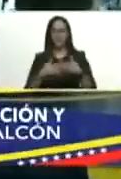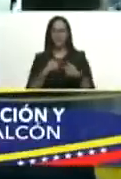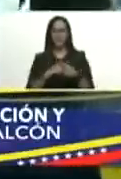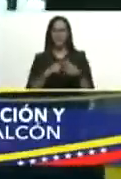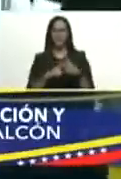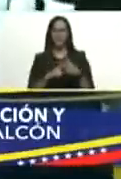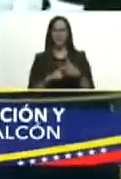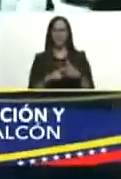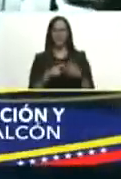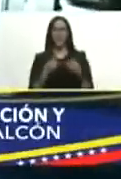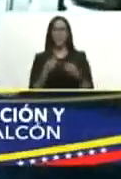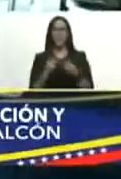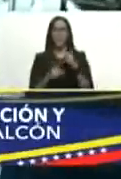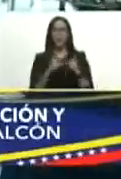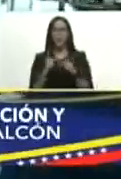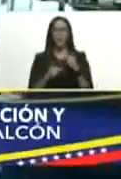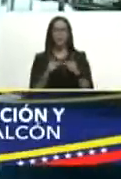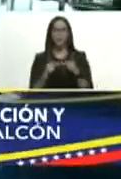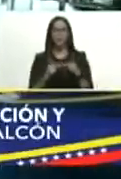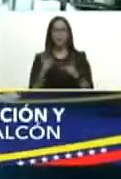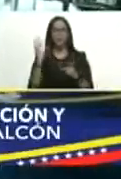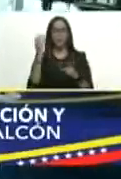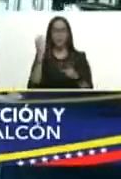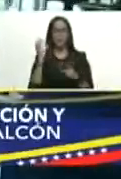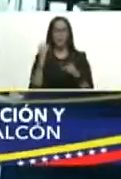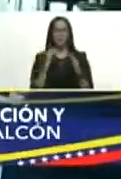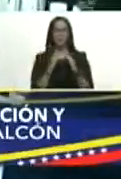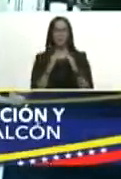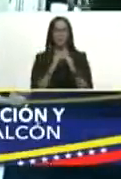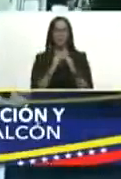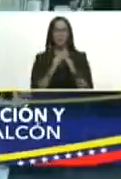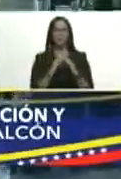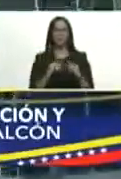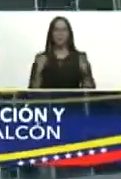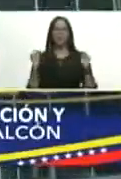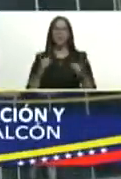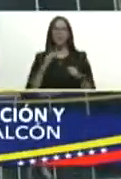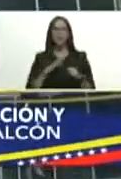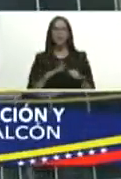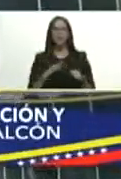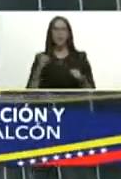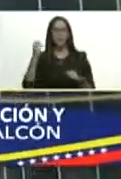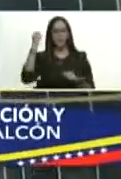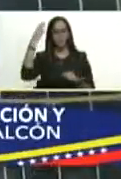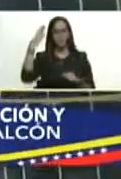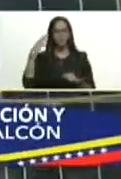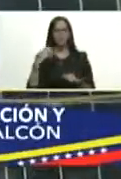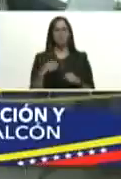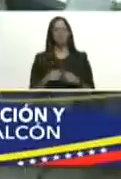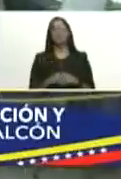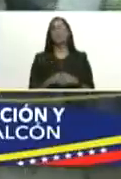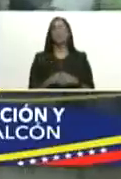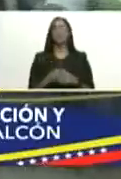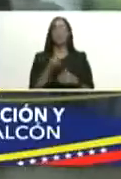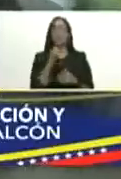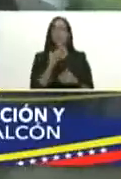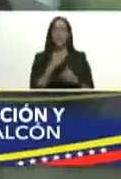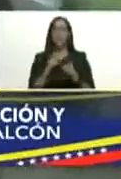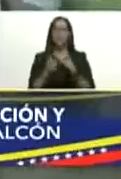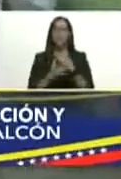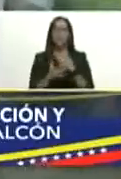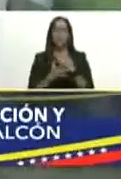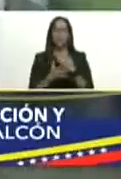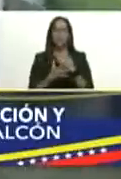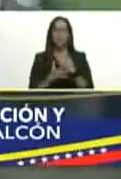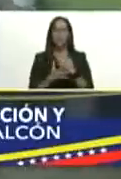era para producir bombillos residenciales fluorescentes. Y hoy estamos produciendo bombillos de alta tecnología para